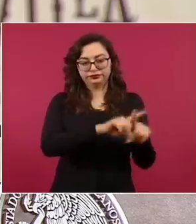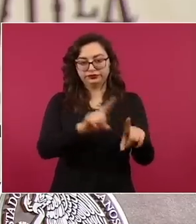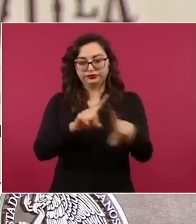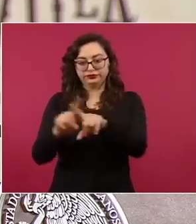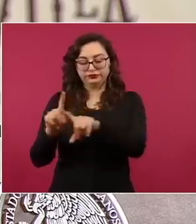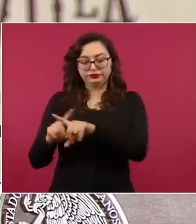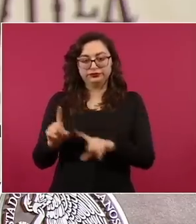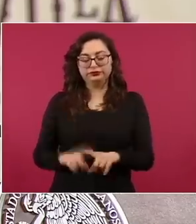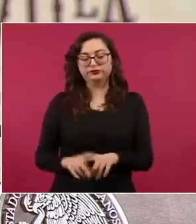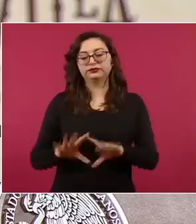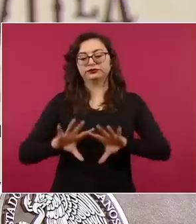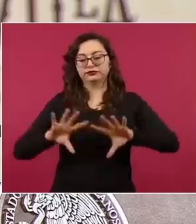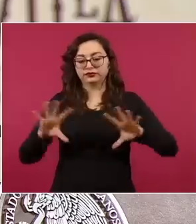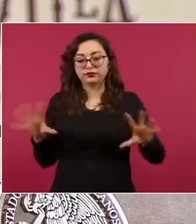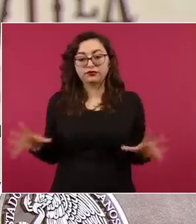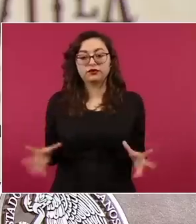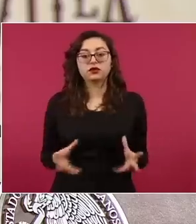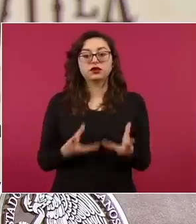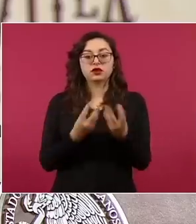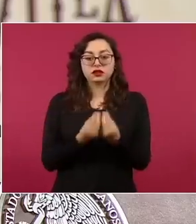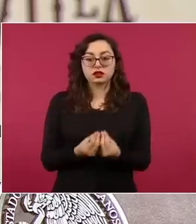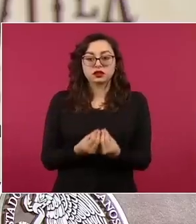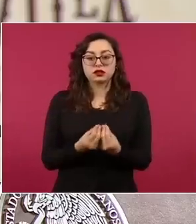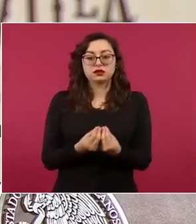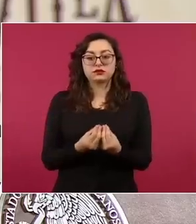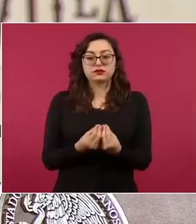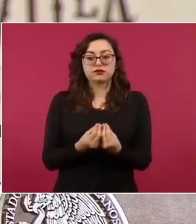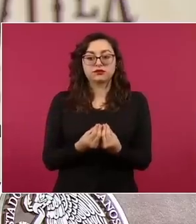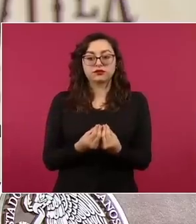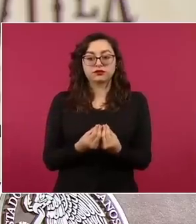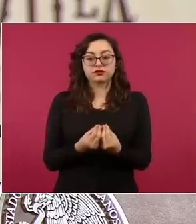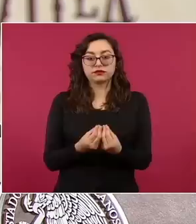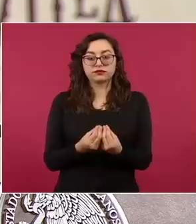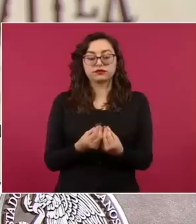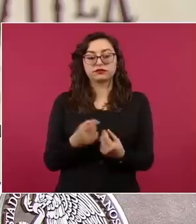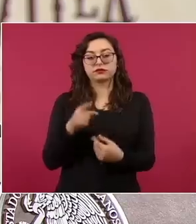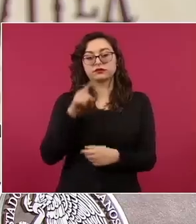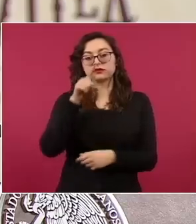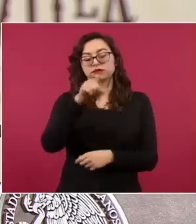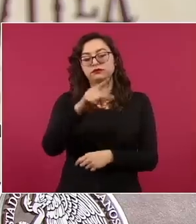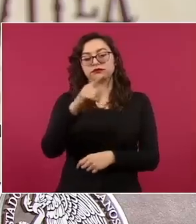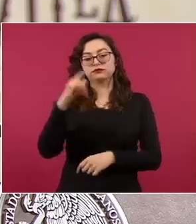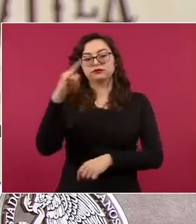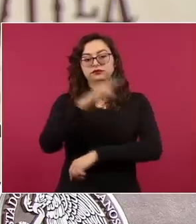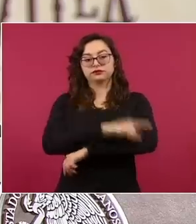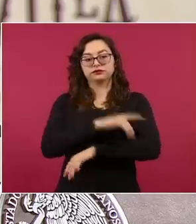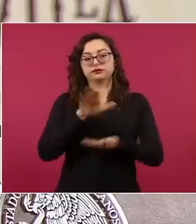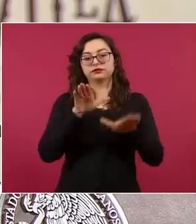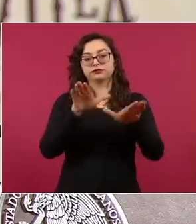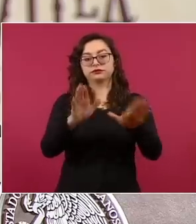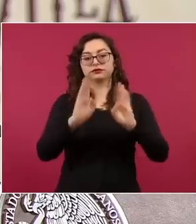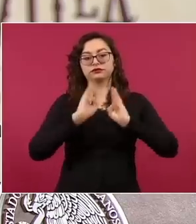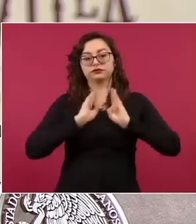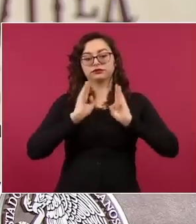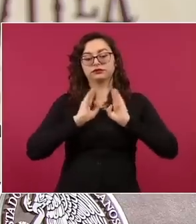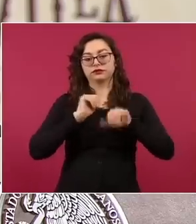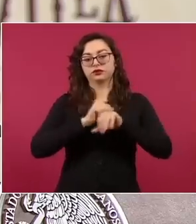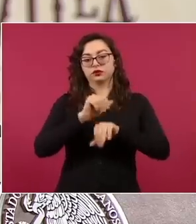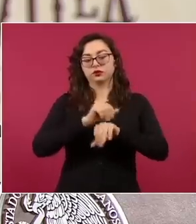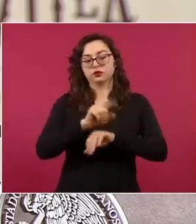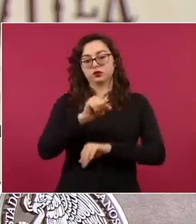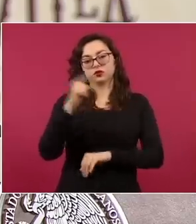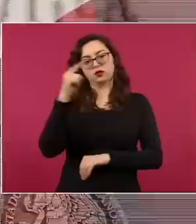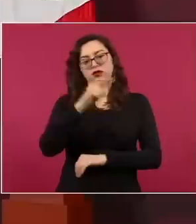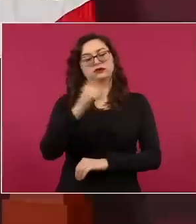está concentrado en el centro de acopio de la base aérea militar número 1, ahí en Santa Lucía.